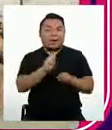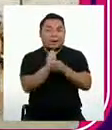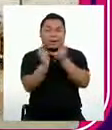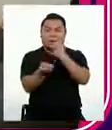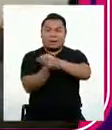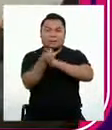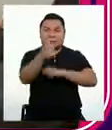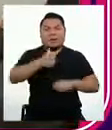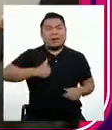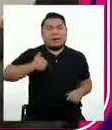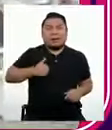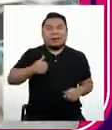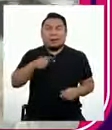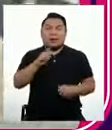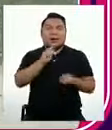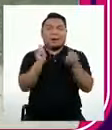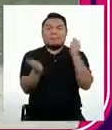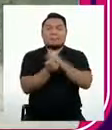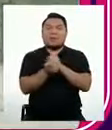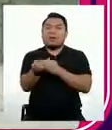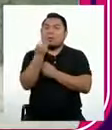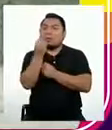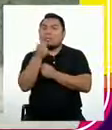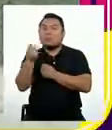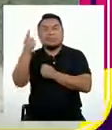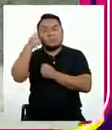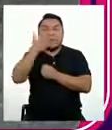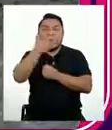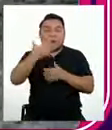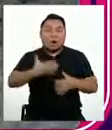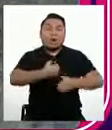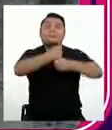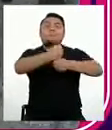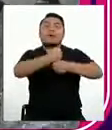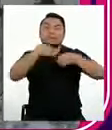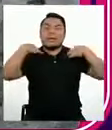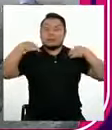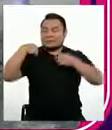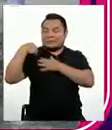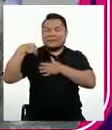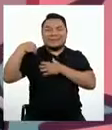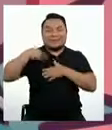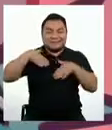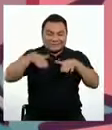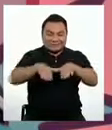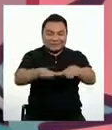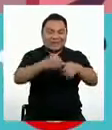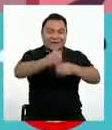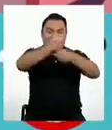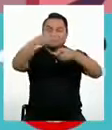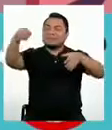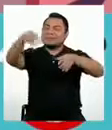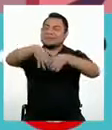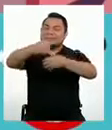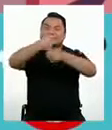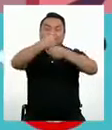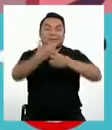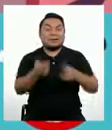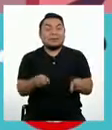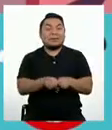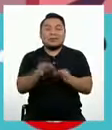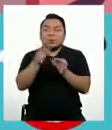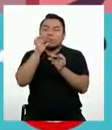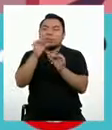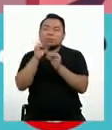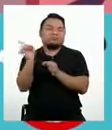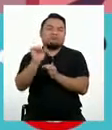nuestros hábitos de consumo, llevar nuestro bolso de tela, por ejemplo, para comprar, dejar las cañitas o usar